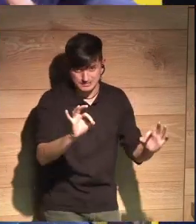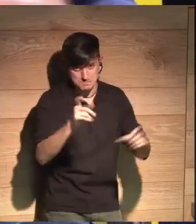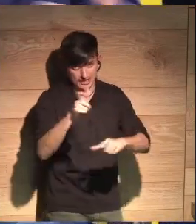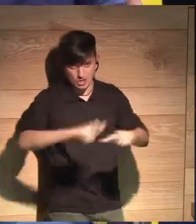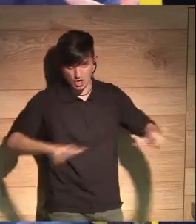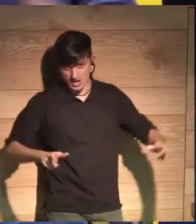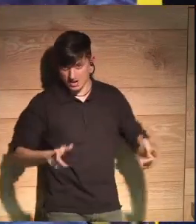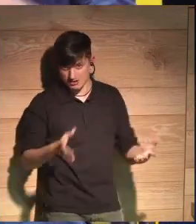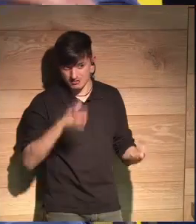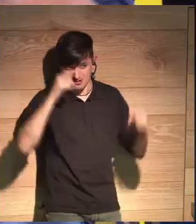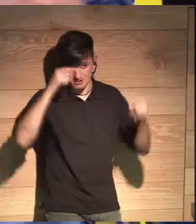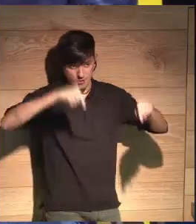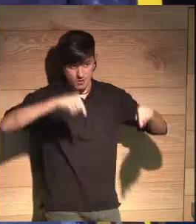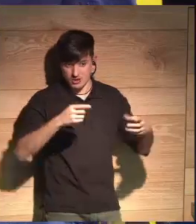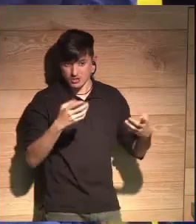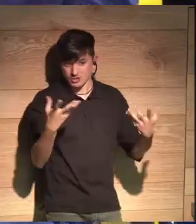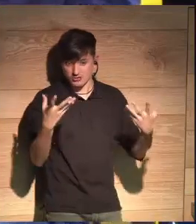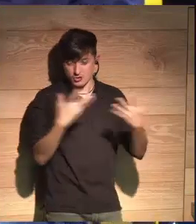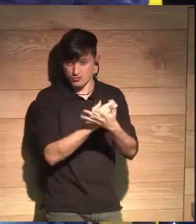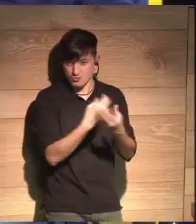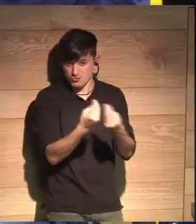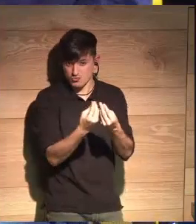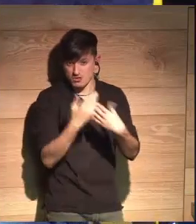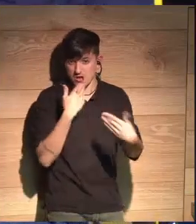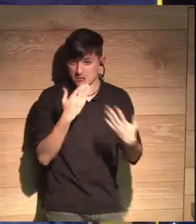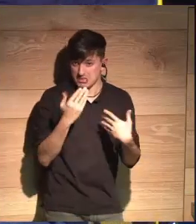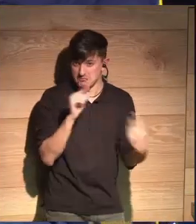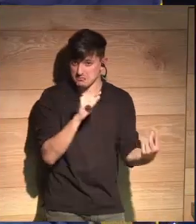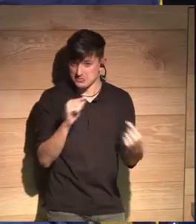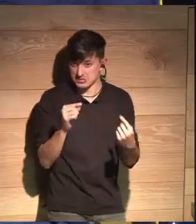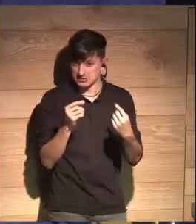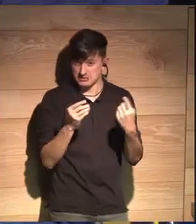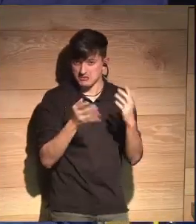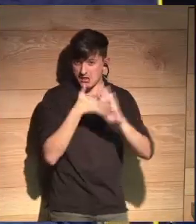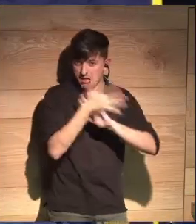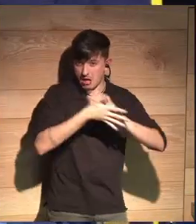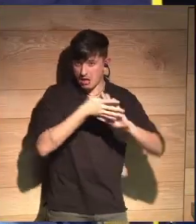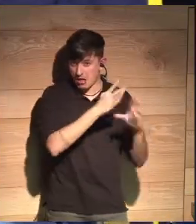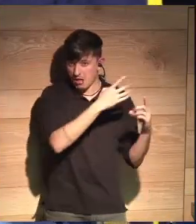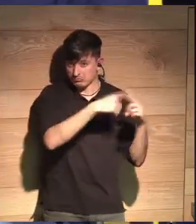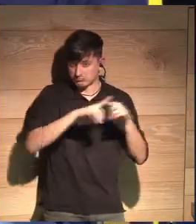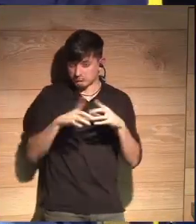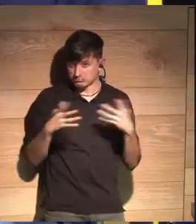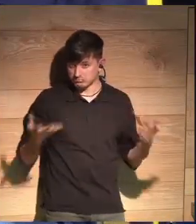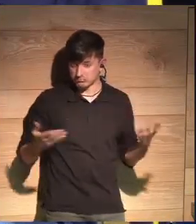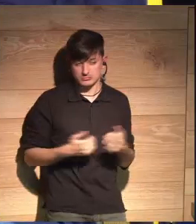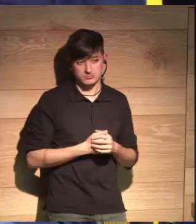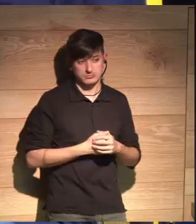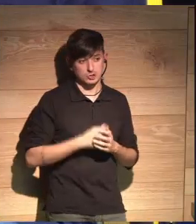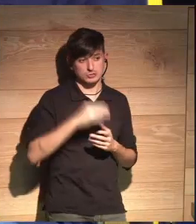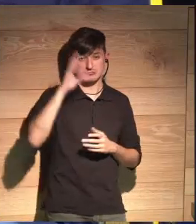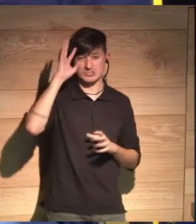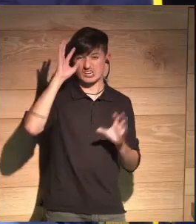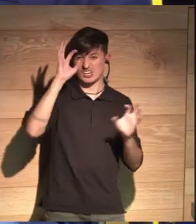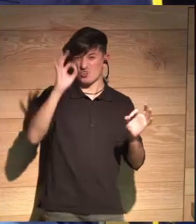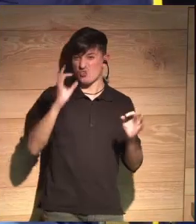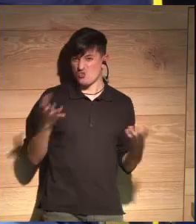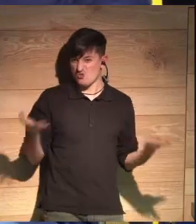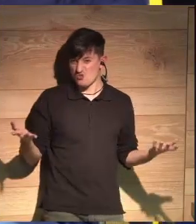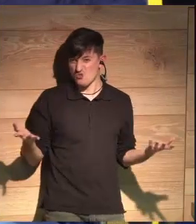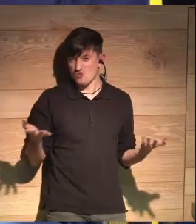nosotros aquí hablar a discutir hablar de cosas y bueno yo creo que esa es